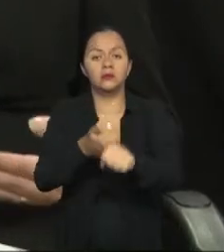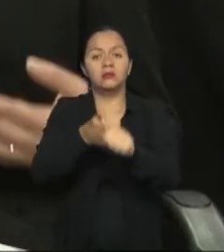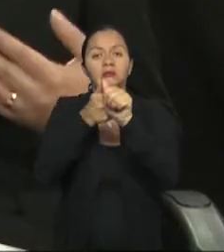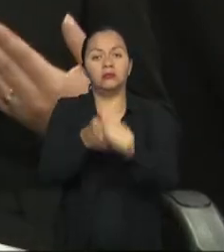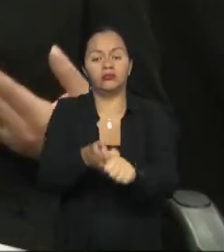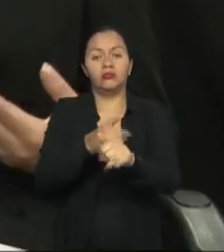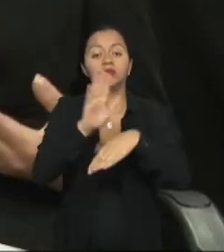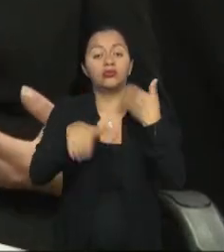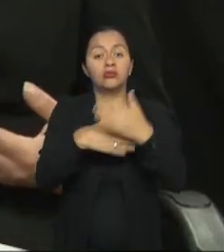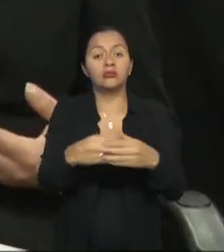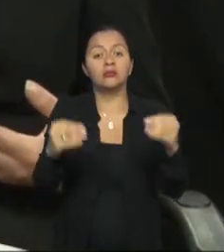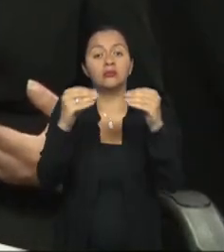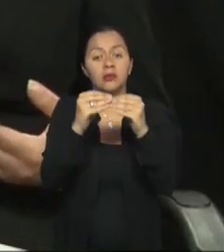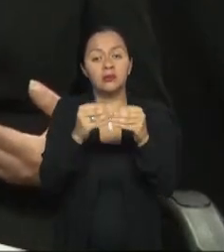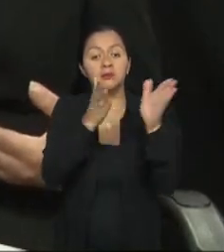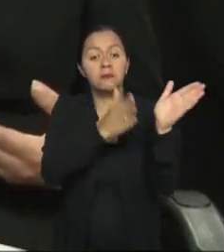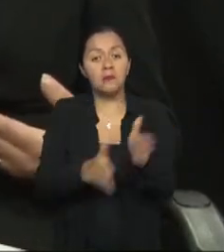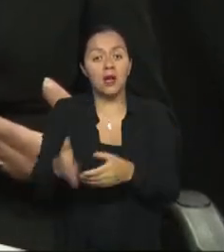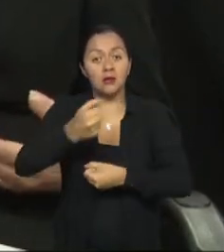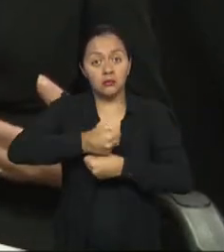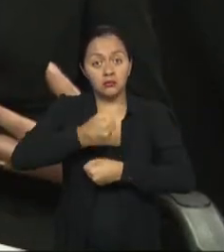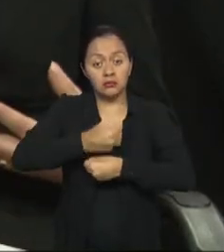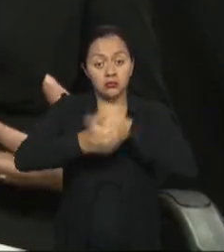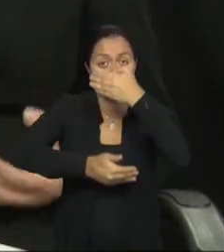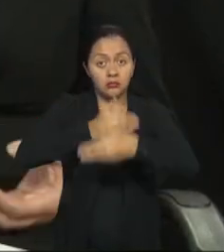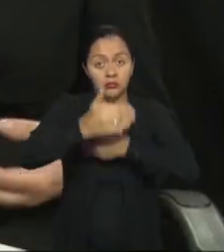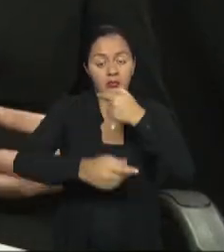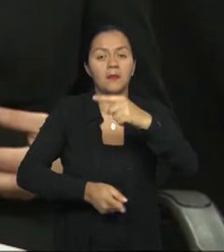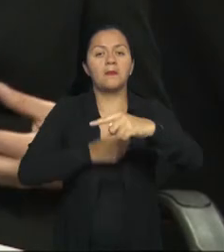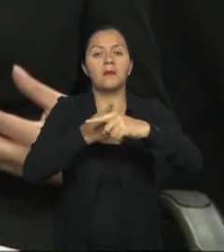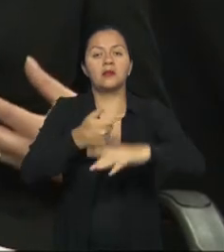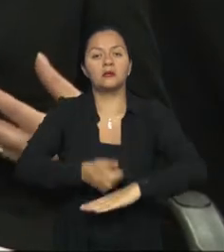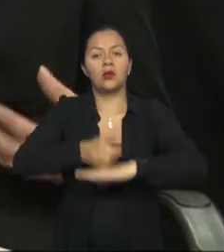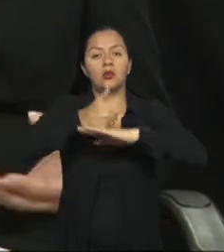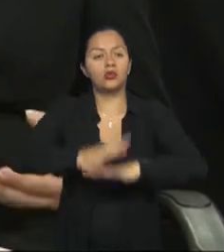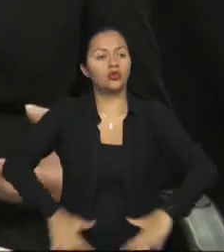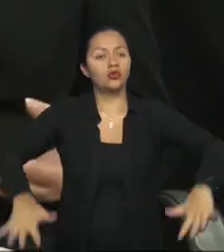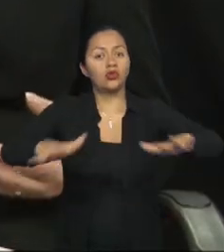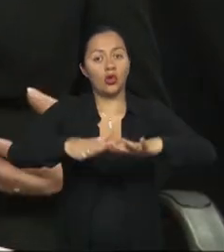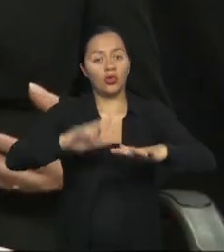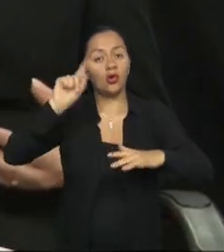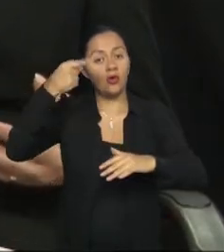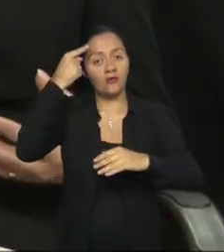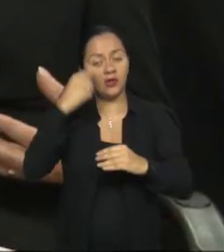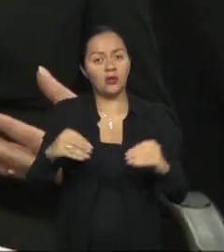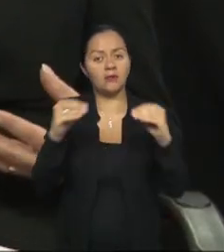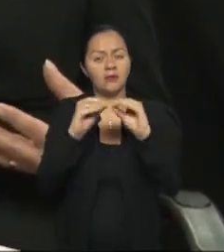acompañamiento, quien da los lineamientos, y también las autoridades locales, los gobiernos